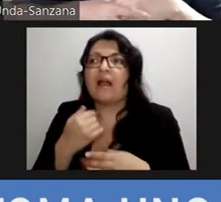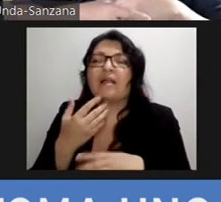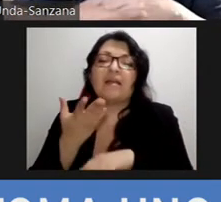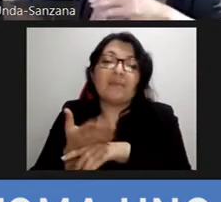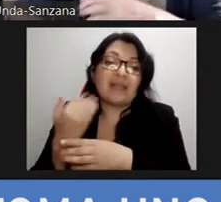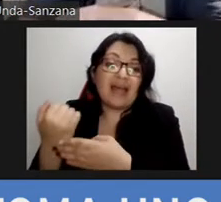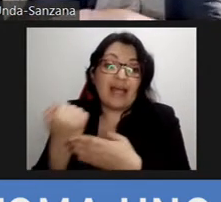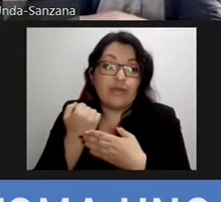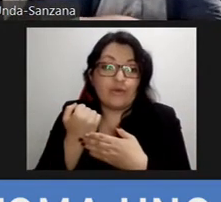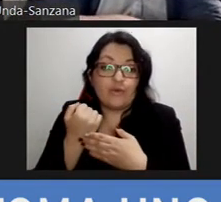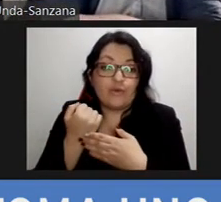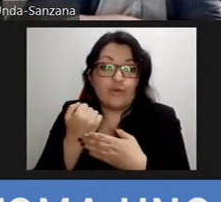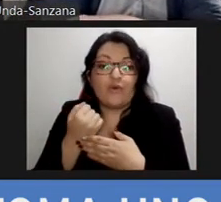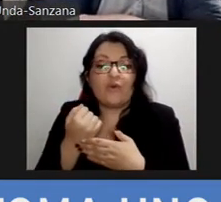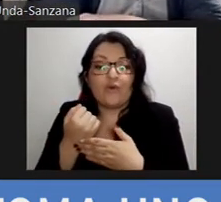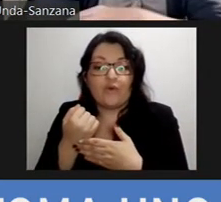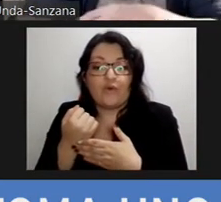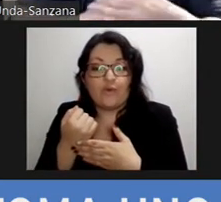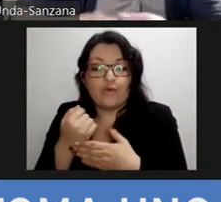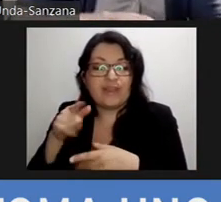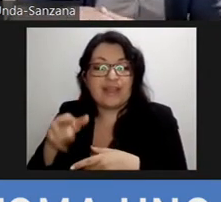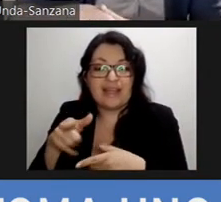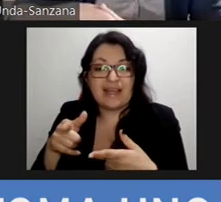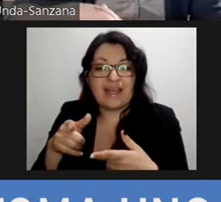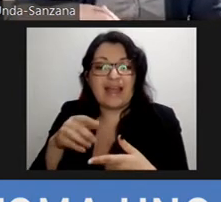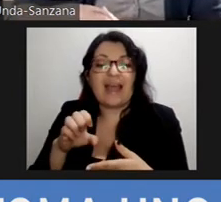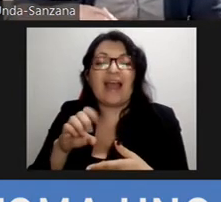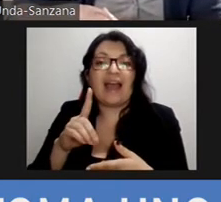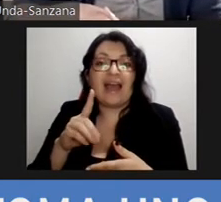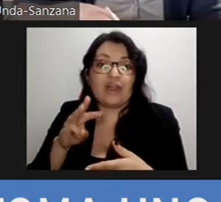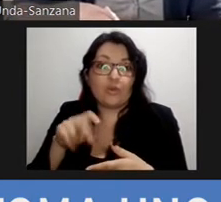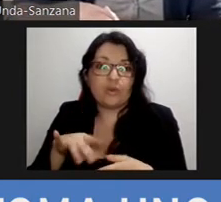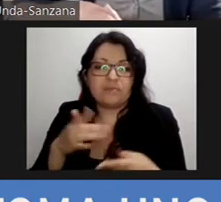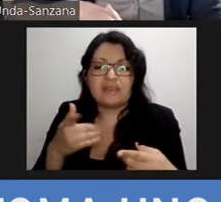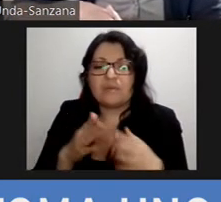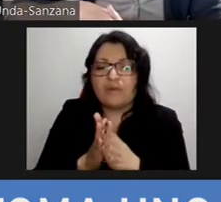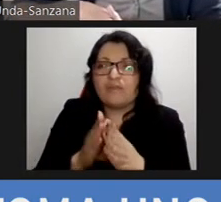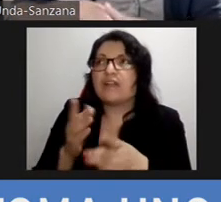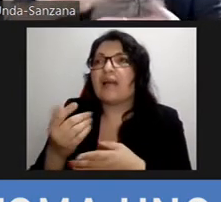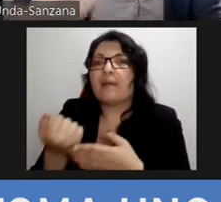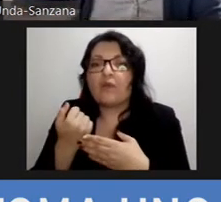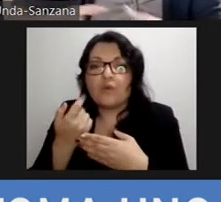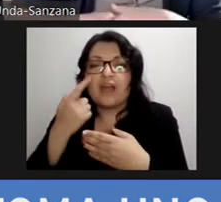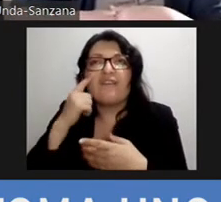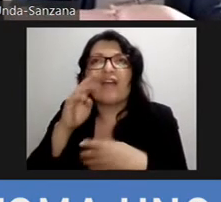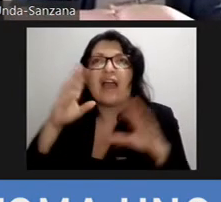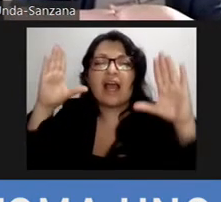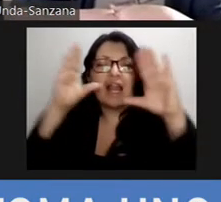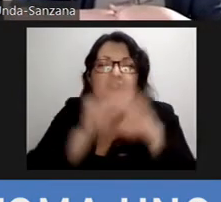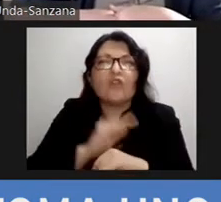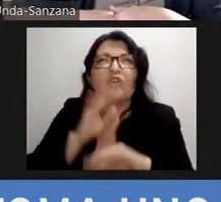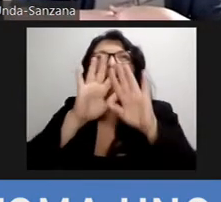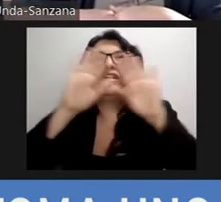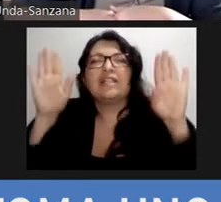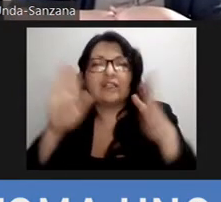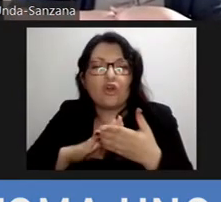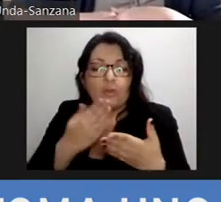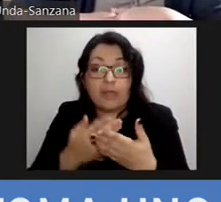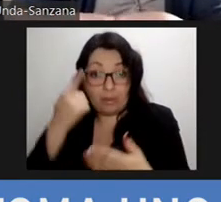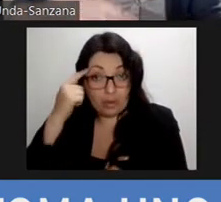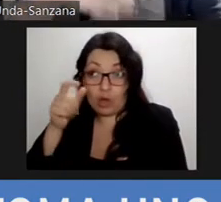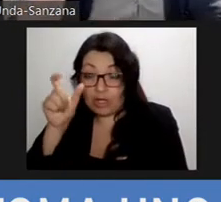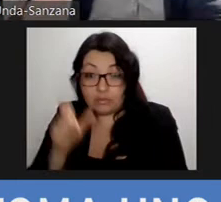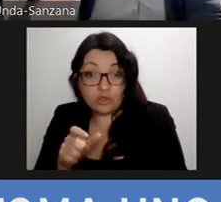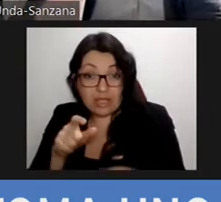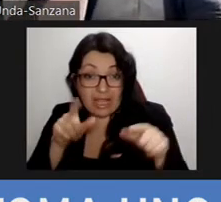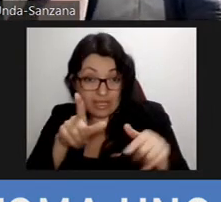L.B. Aldrich para que esté manteniendo un registro de cómo son las condiciones de observación durante la noche. Y él no está